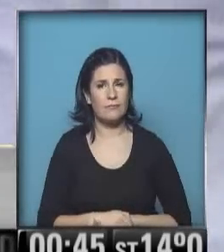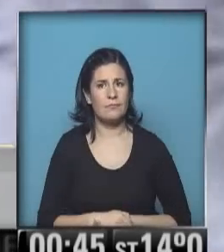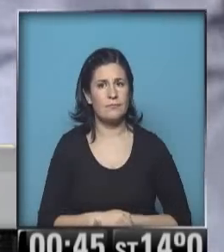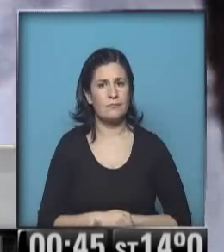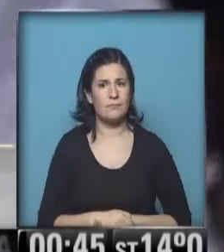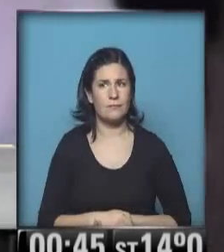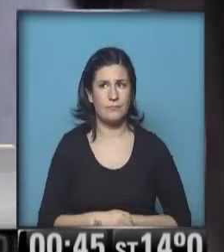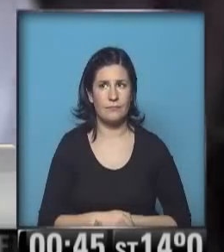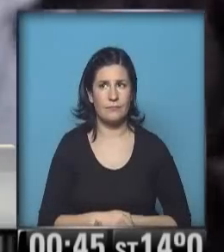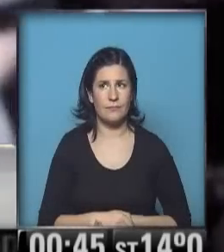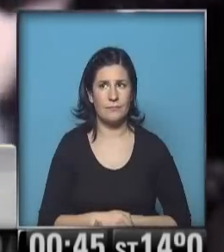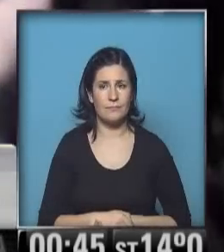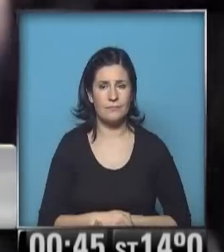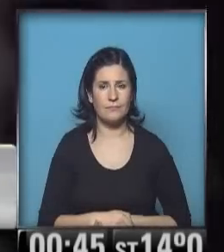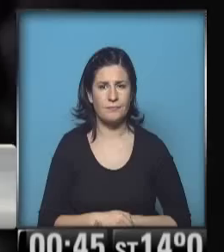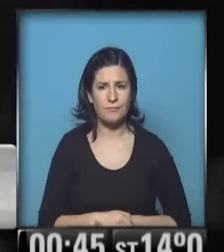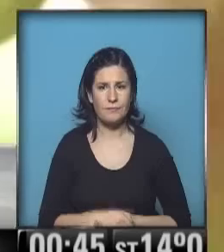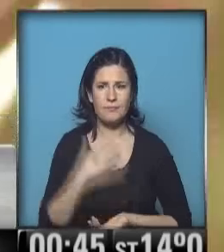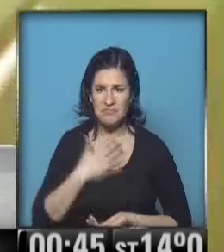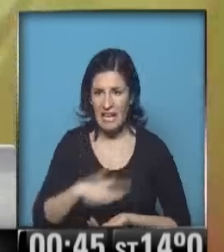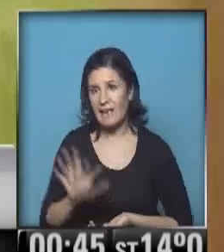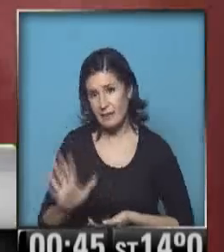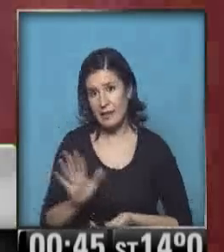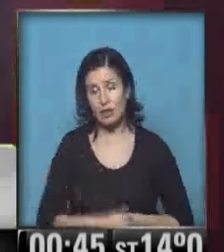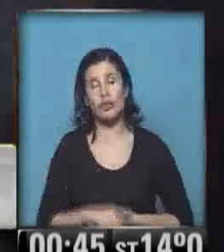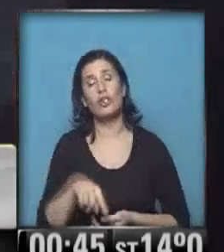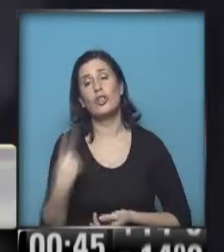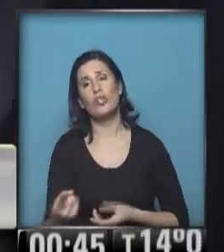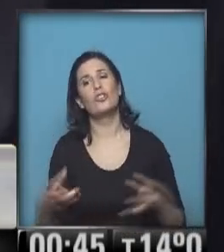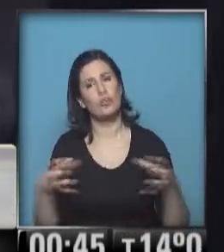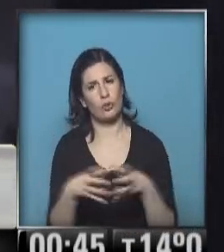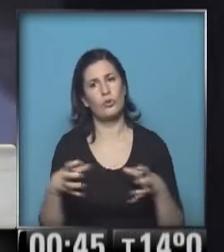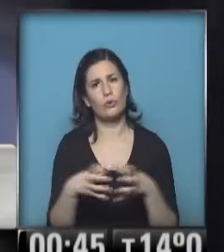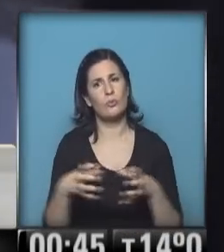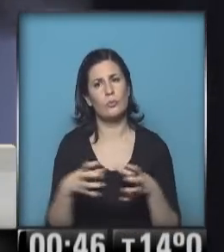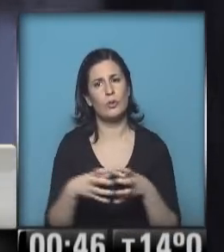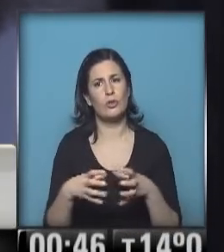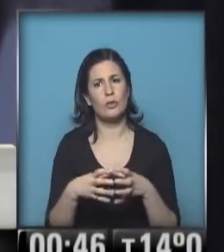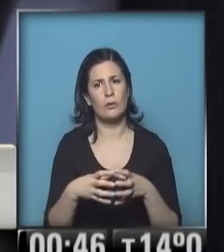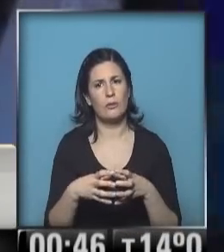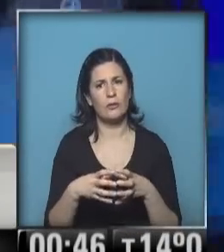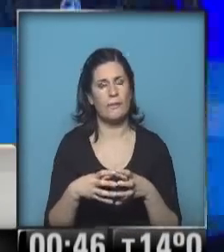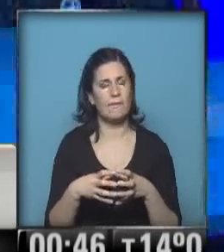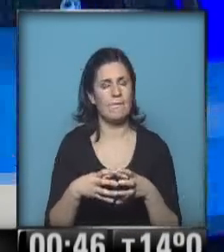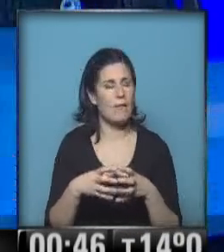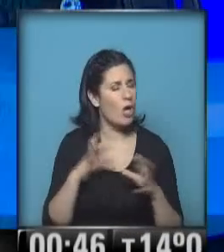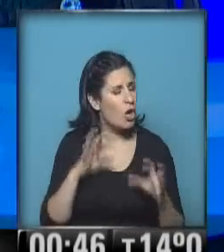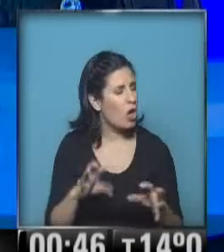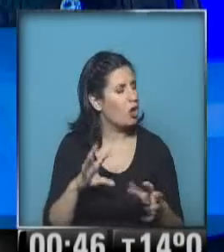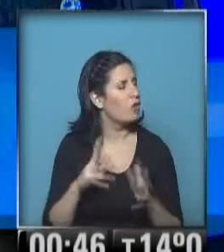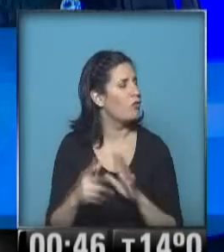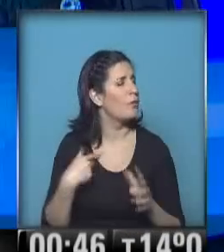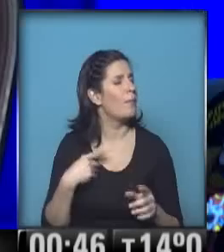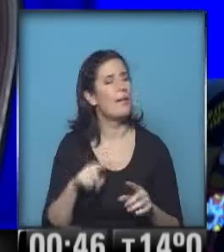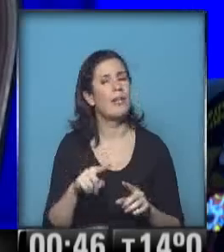fila. Eso. Y tranca. Otra banda que, de las que le quiero hablar, nos vamos a... Odio esta frase, la odio, cuando dice cruzamos